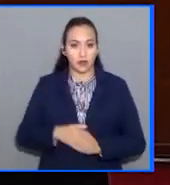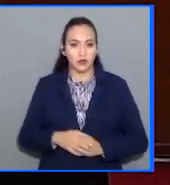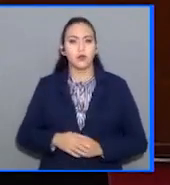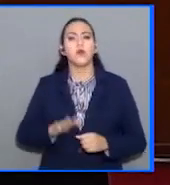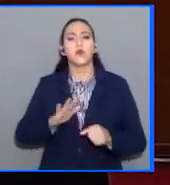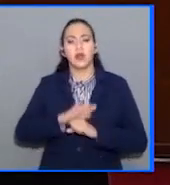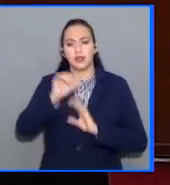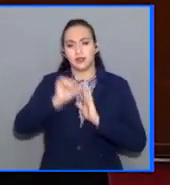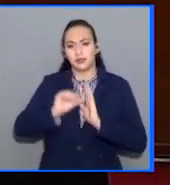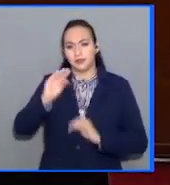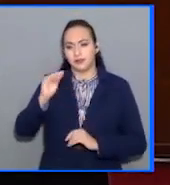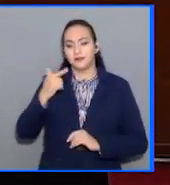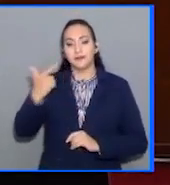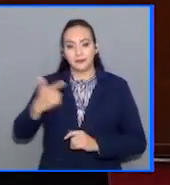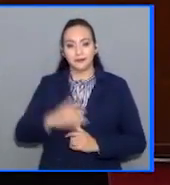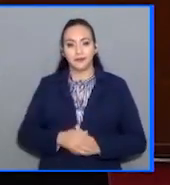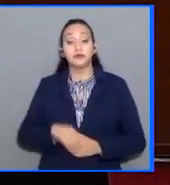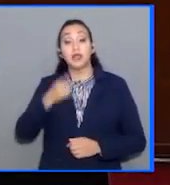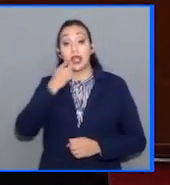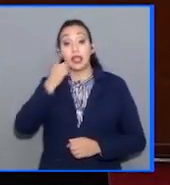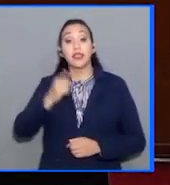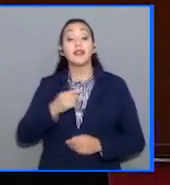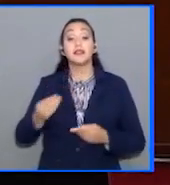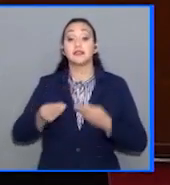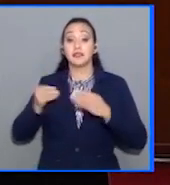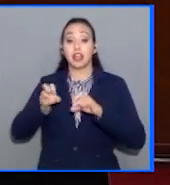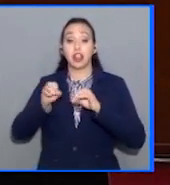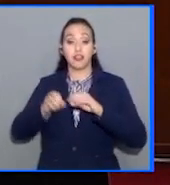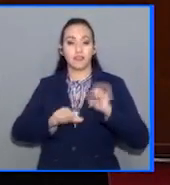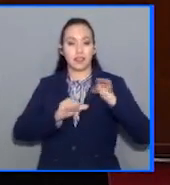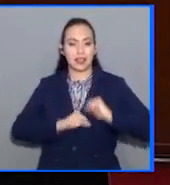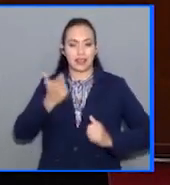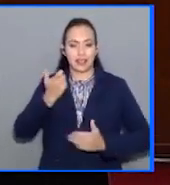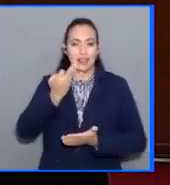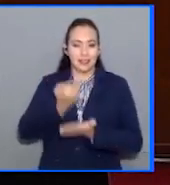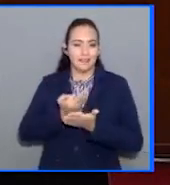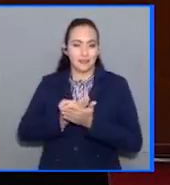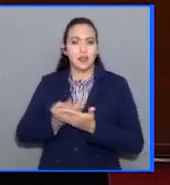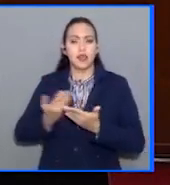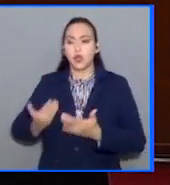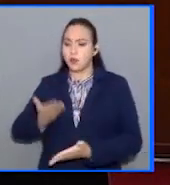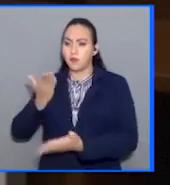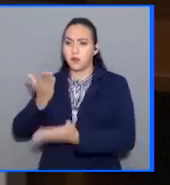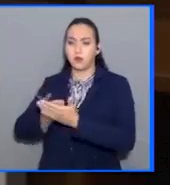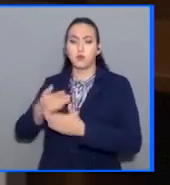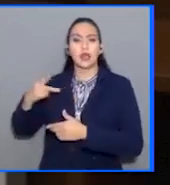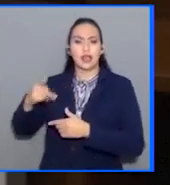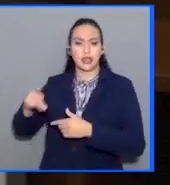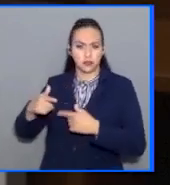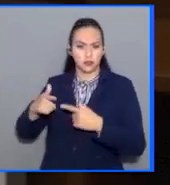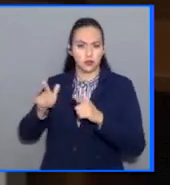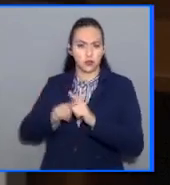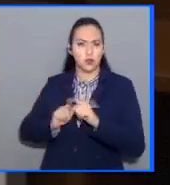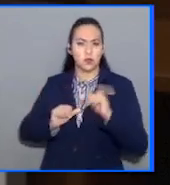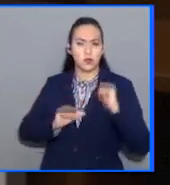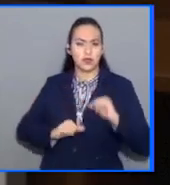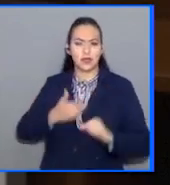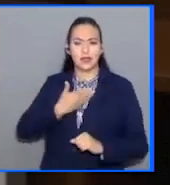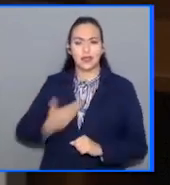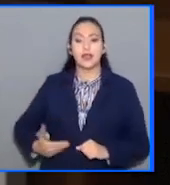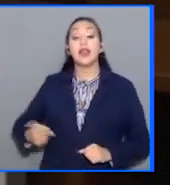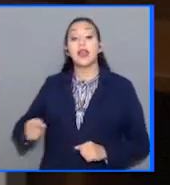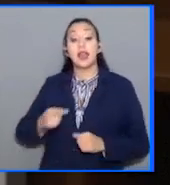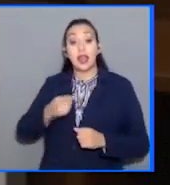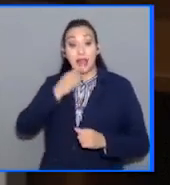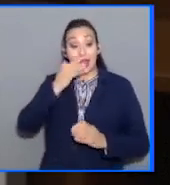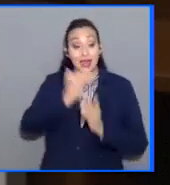97, que facultaba a la Secretaría de Finanzas proponer al Ejecutivo local la extinción del Archivo General cuando dejara de cumplir con